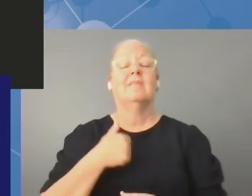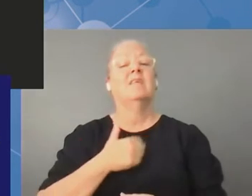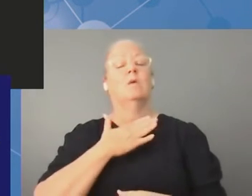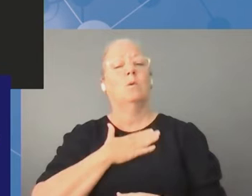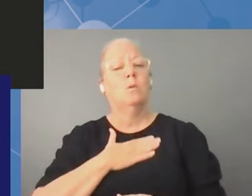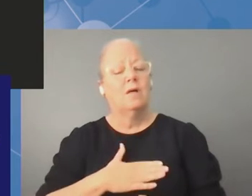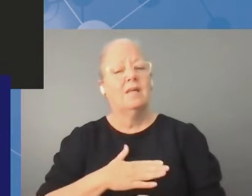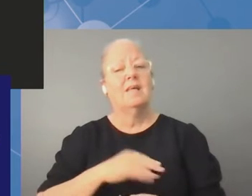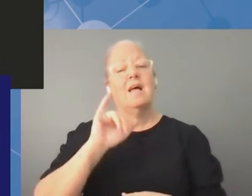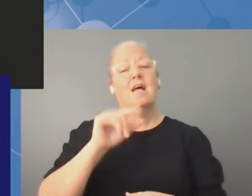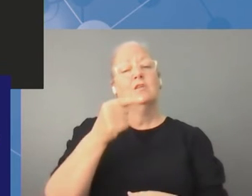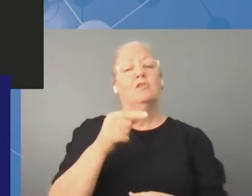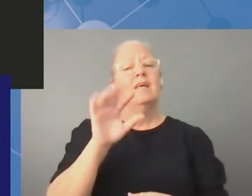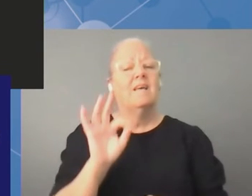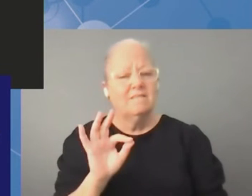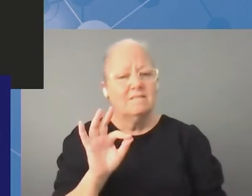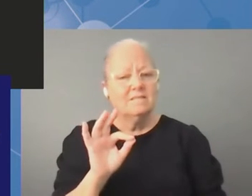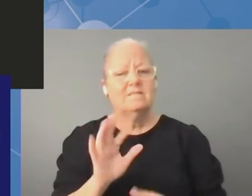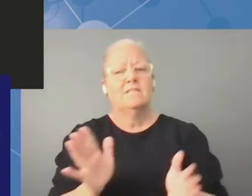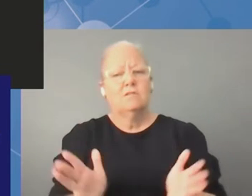Buenos días, buenas tardes a todos.